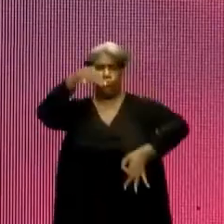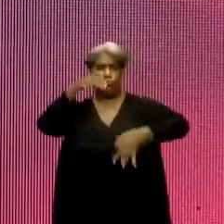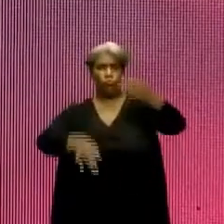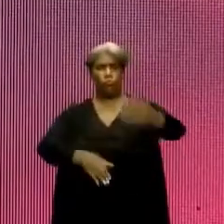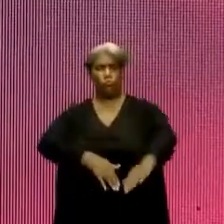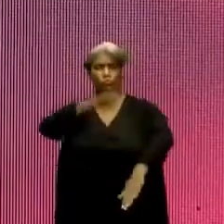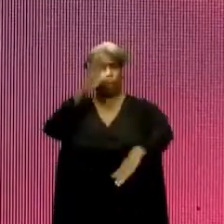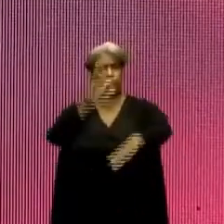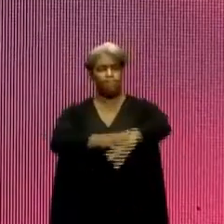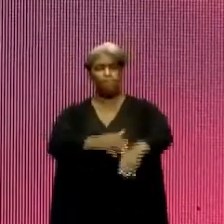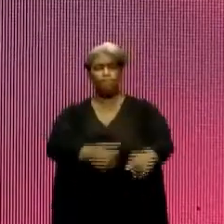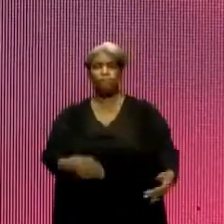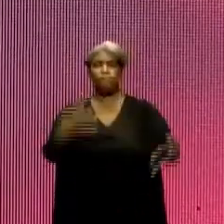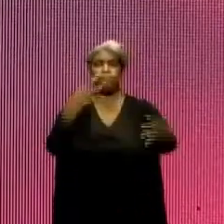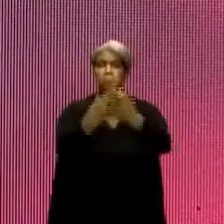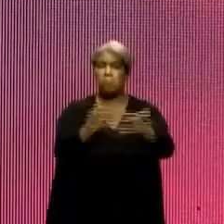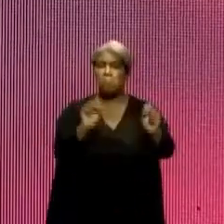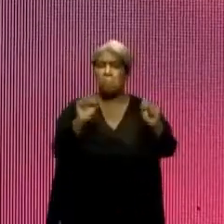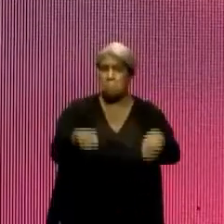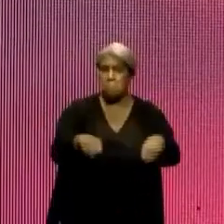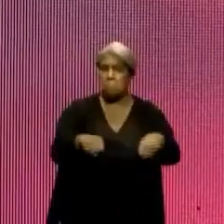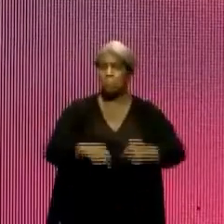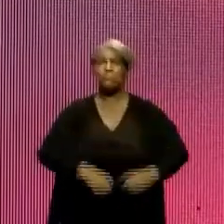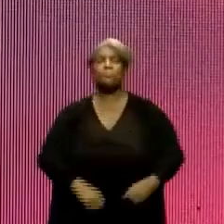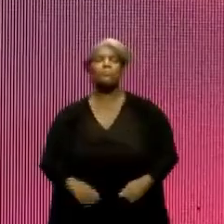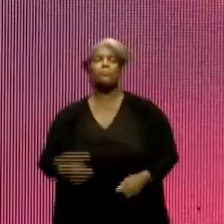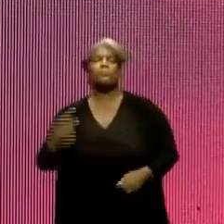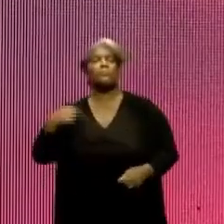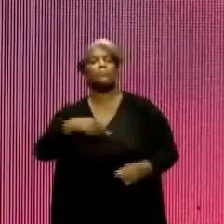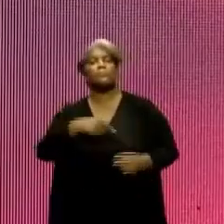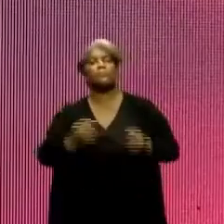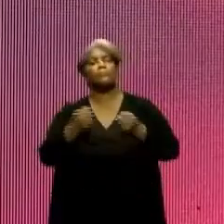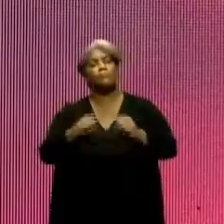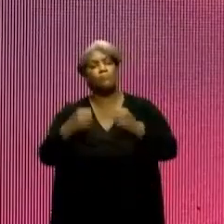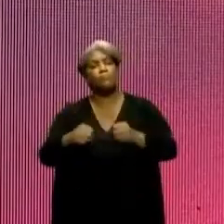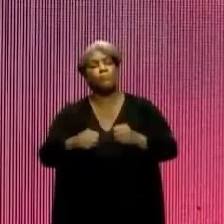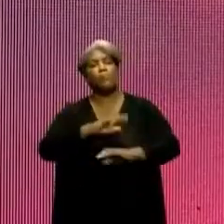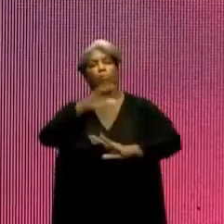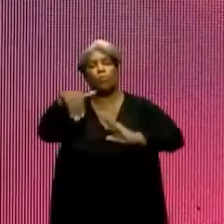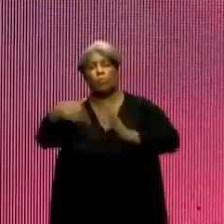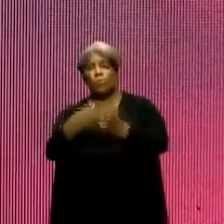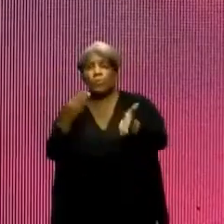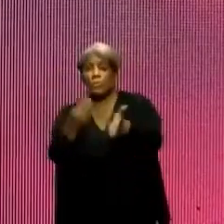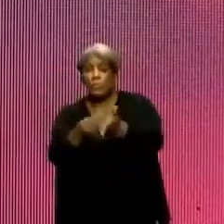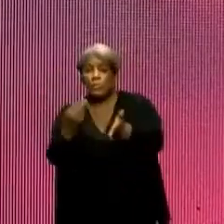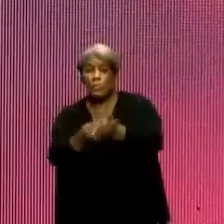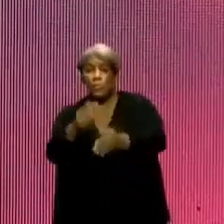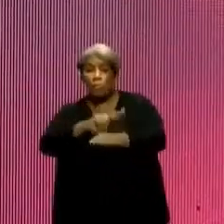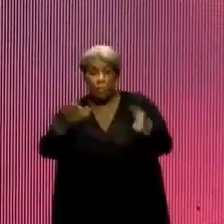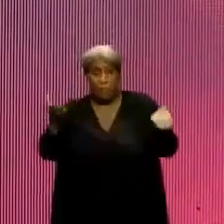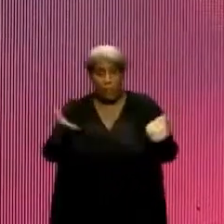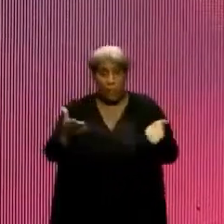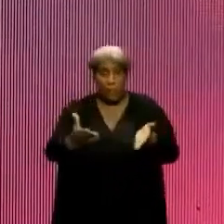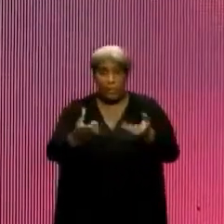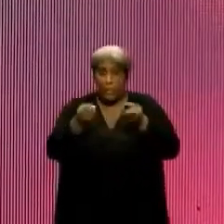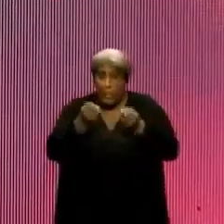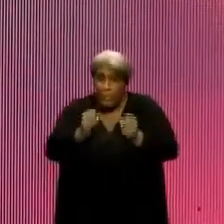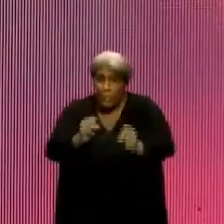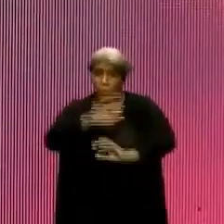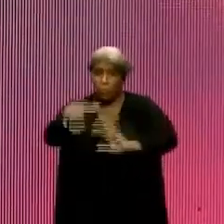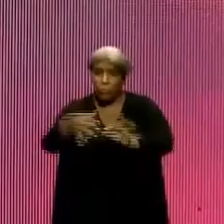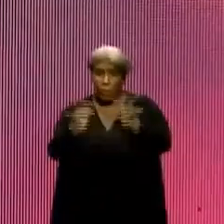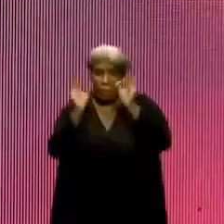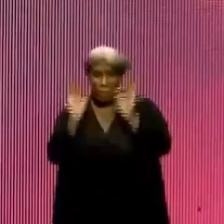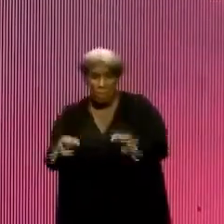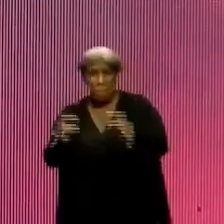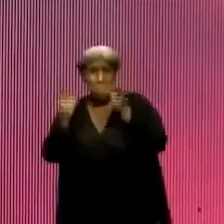inicio de entrega del sueldo 13. El presidente Luis Abinader anunció que a partir de la primera semana de diciembre el gobierno